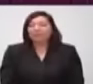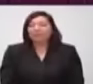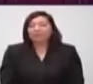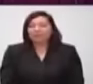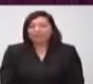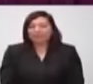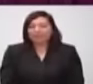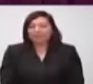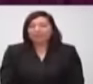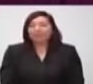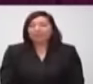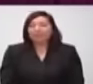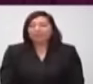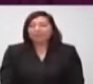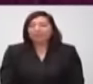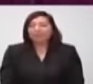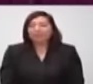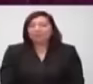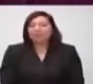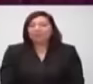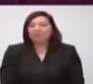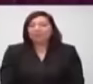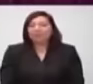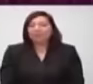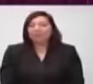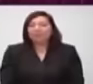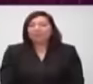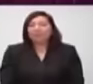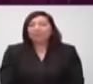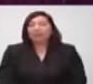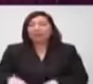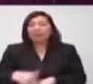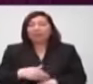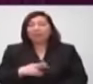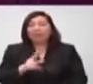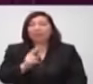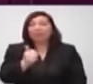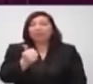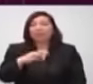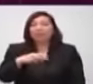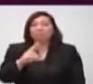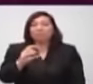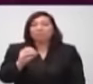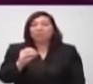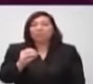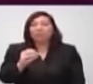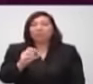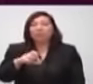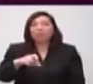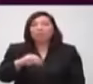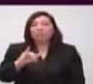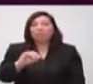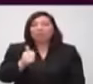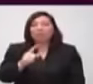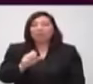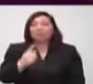Bien, este es parte de lo que se ha hecho en la Ramiro Pegalé. Esta es la parte de